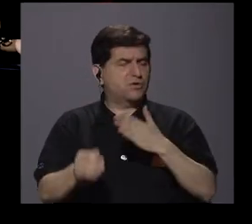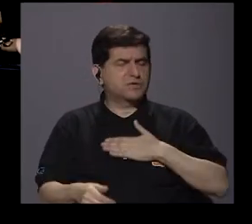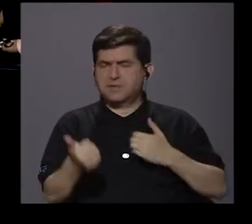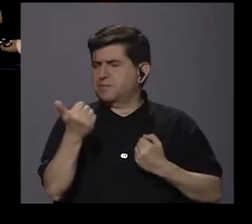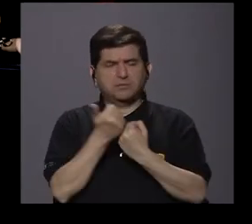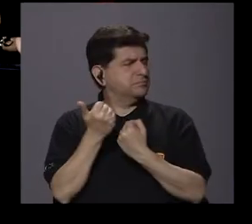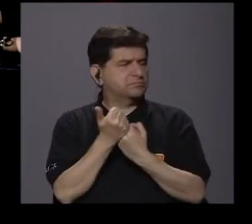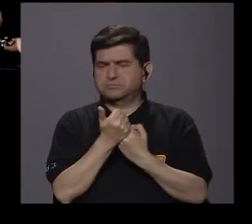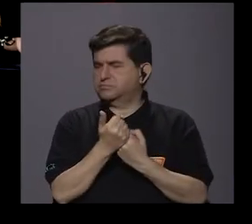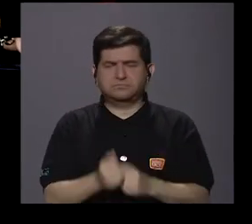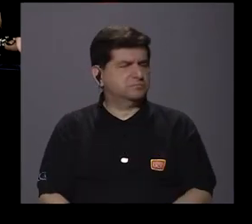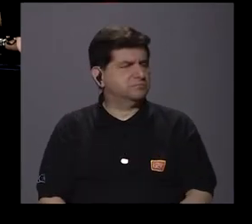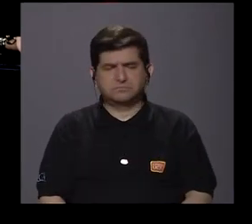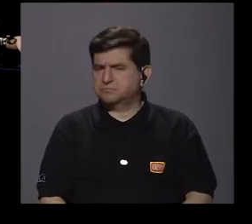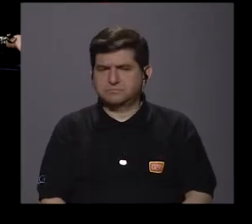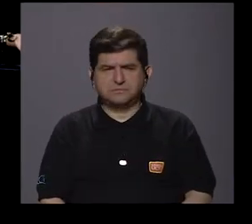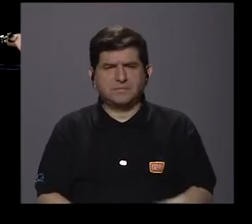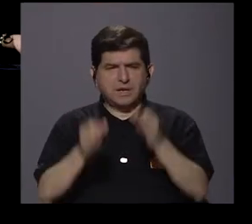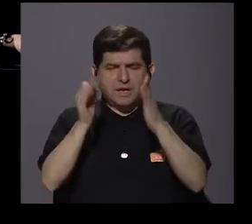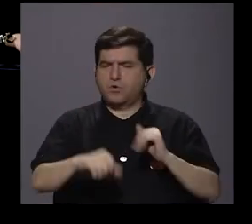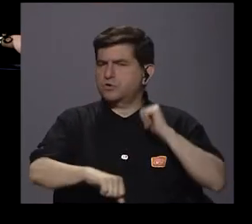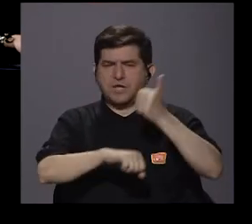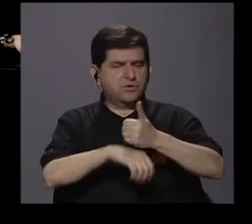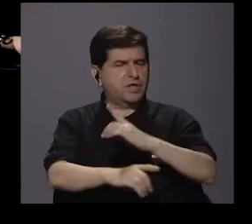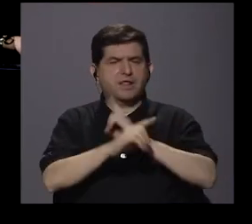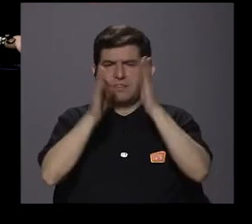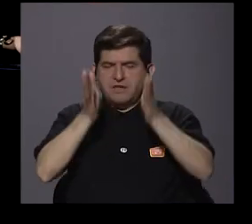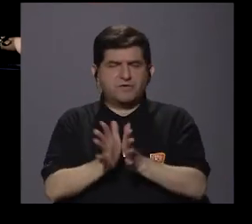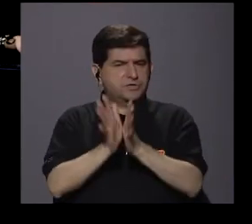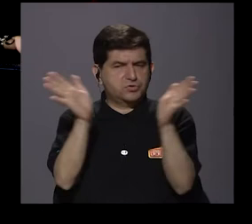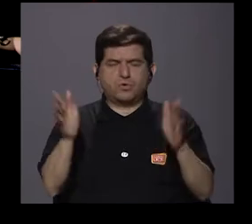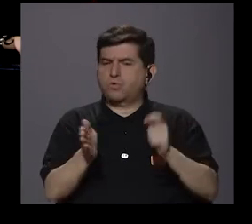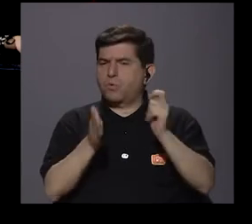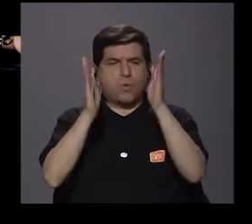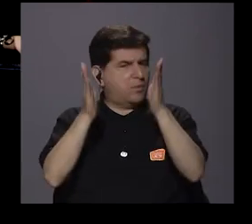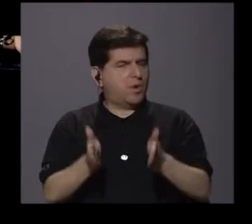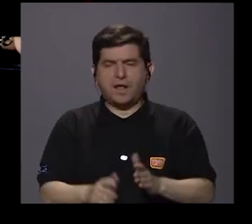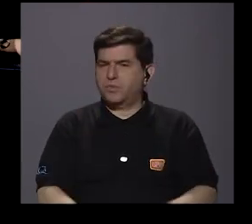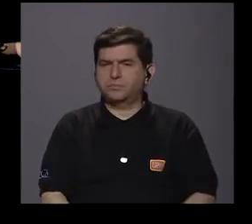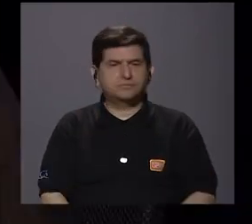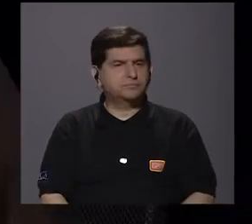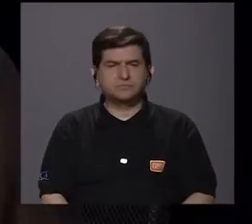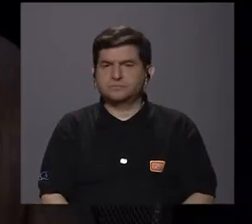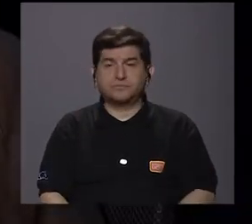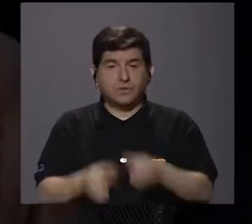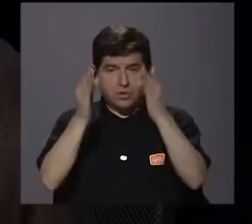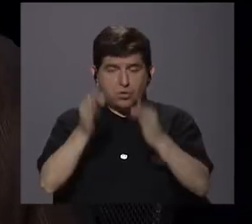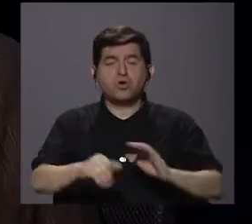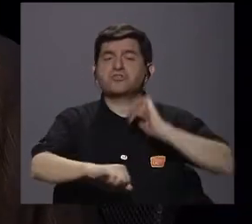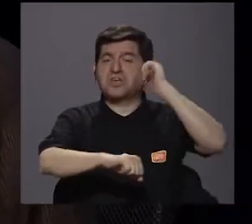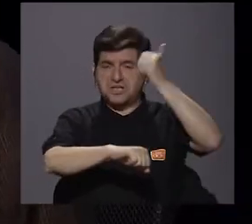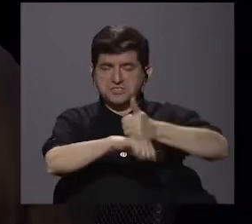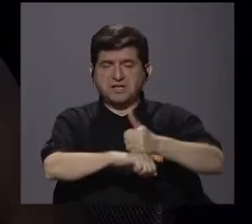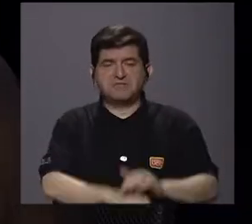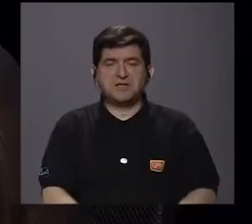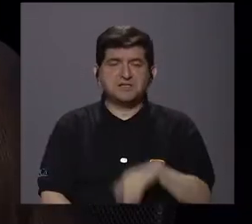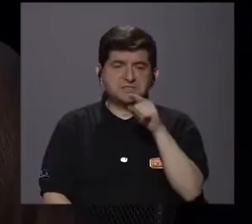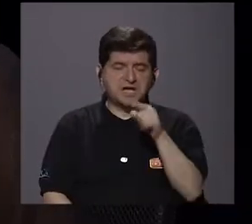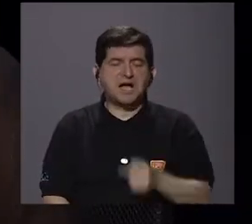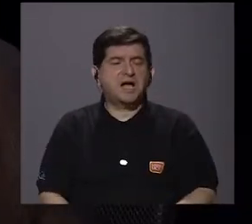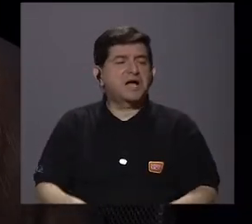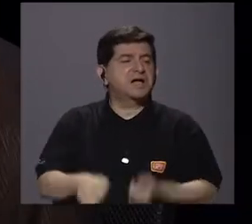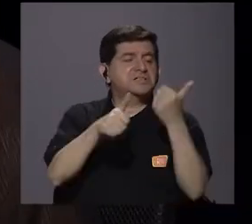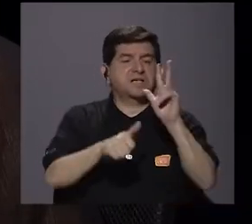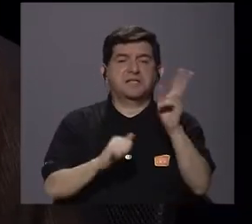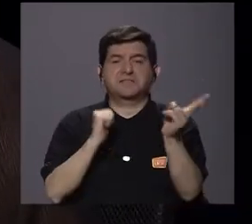da la razón. La corte incluso no me asigna un defensor público ni un abogado. La corte dictamina que voy a ser